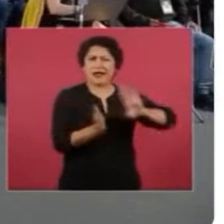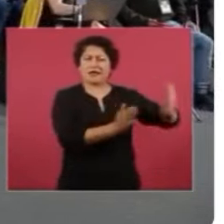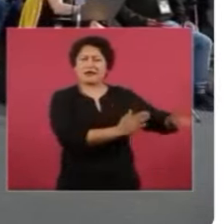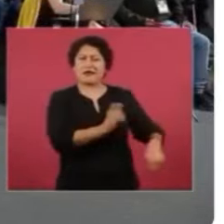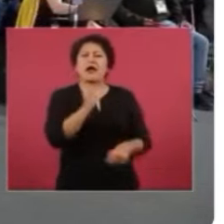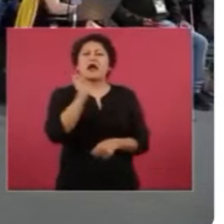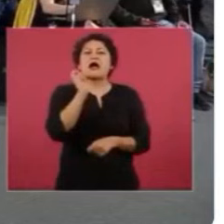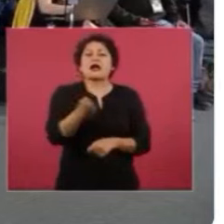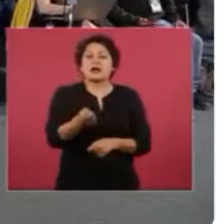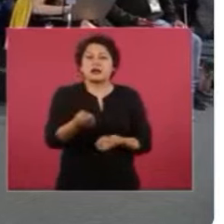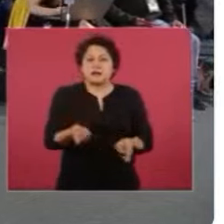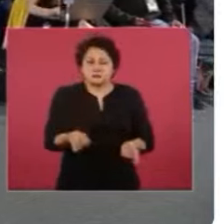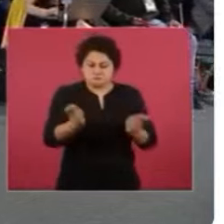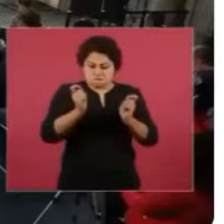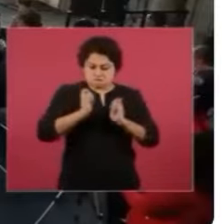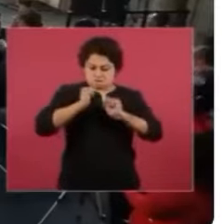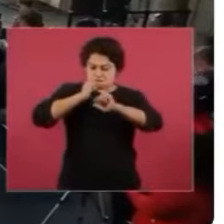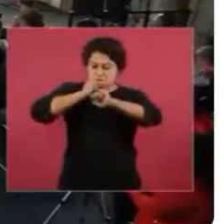pone al servicio de los demás